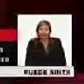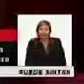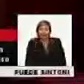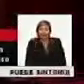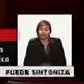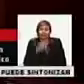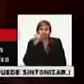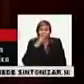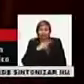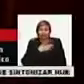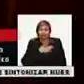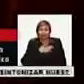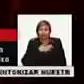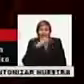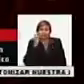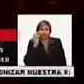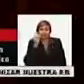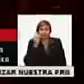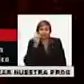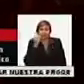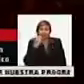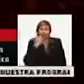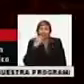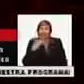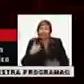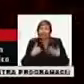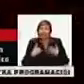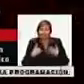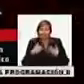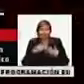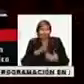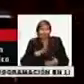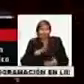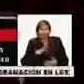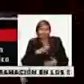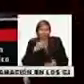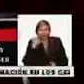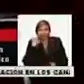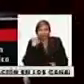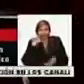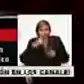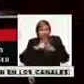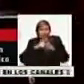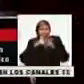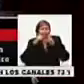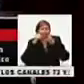Para mi generación fue un privilegio conocer a un gigante.